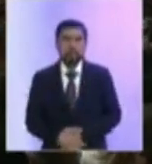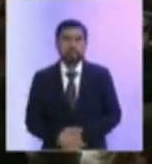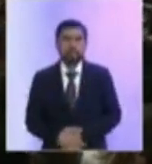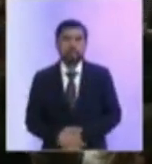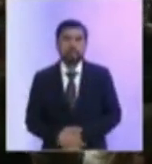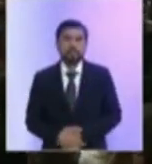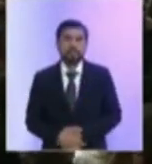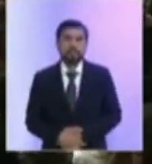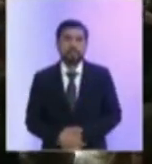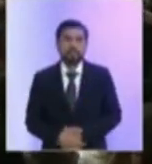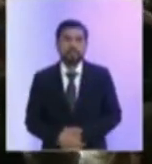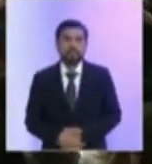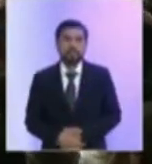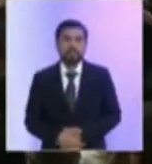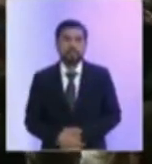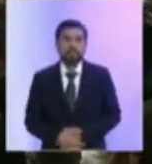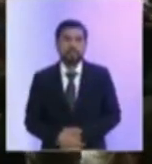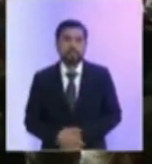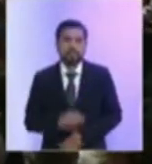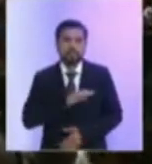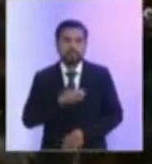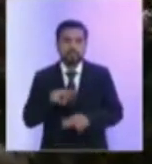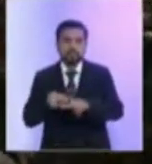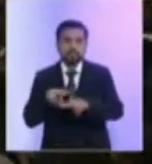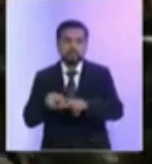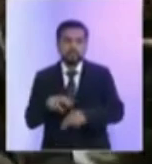favor. Pueden sentarse.